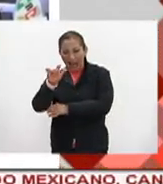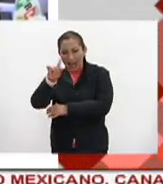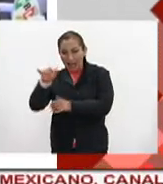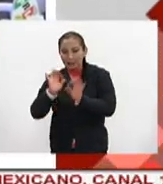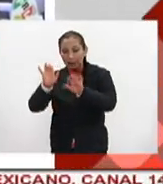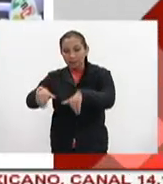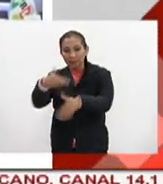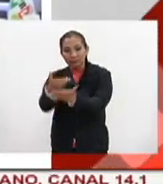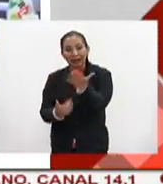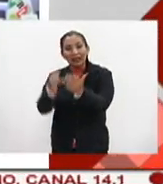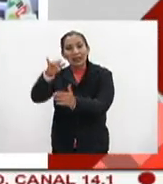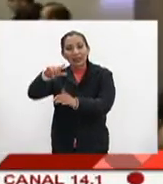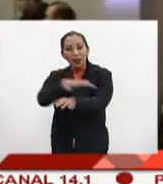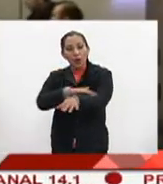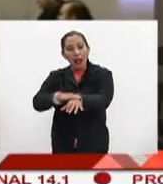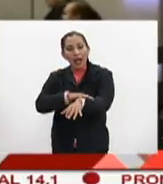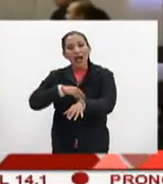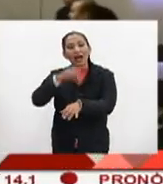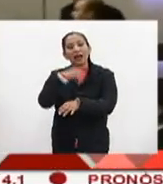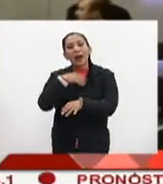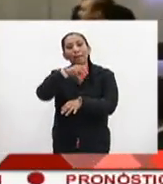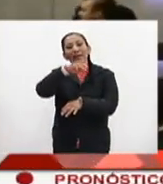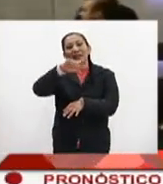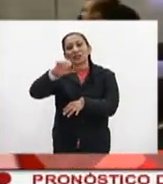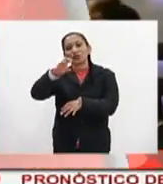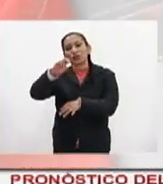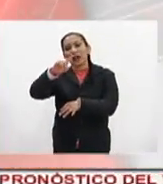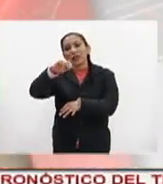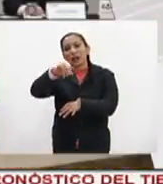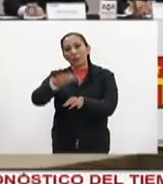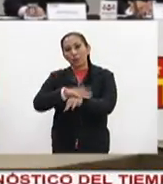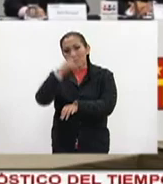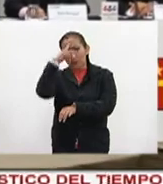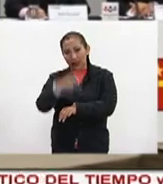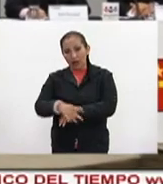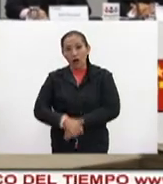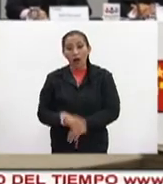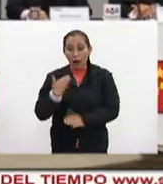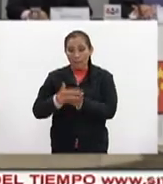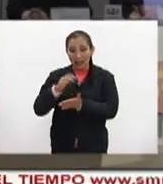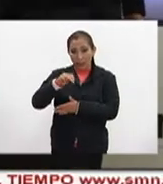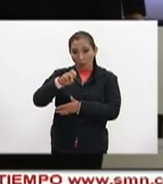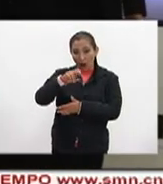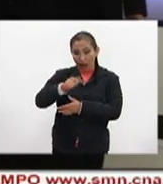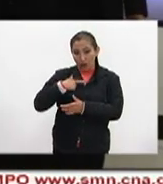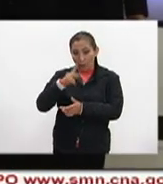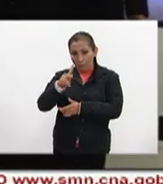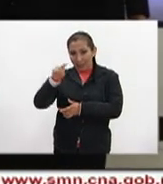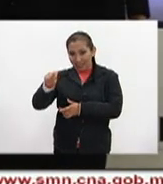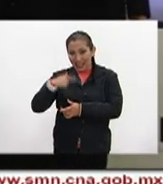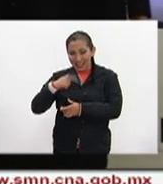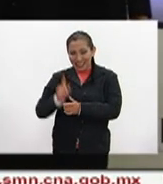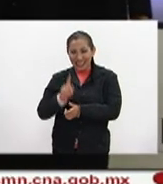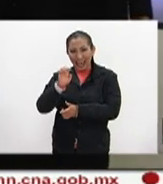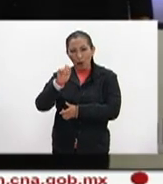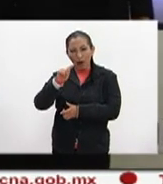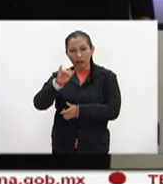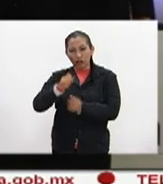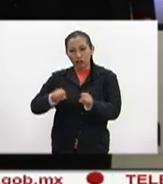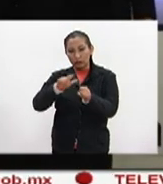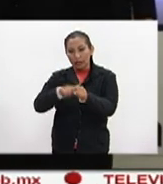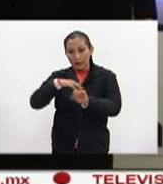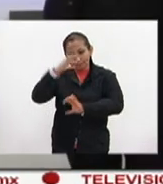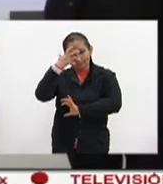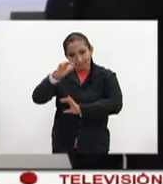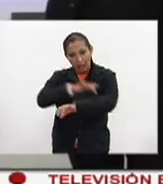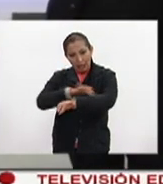registran ante el INE la coalición MID Ciudadano por México. Por su parte, Morena, el Partido del Trabajo y Encuentro Social hicieron